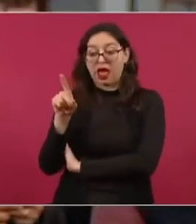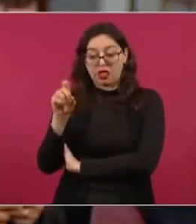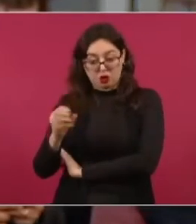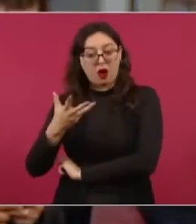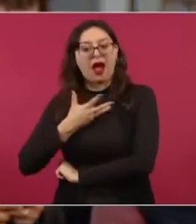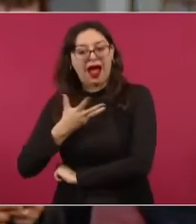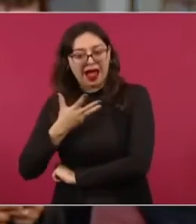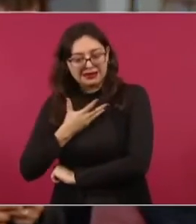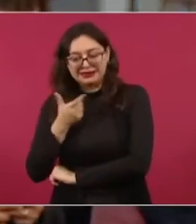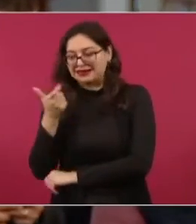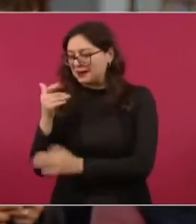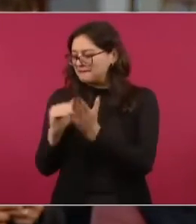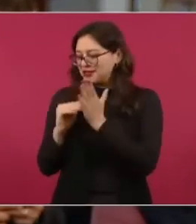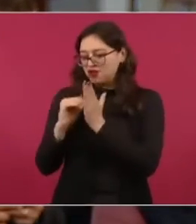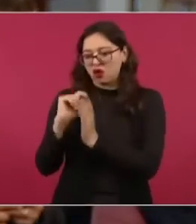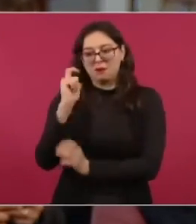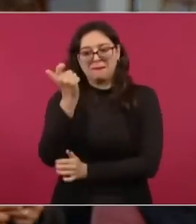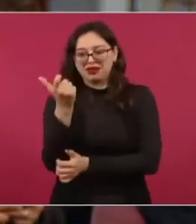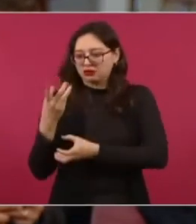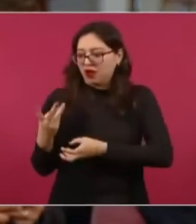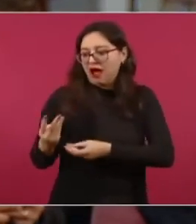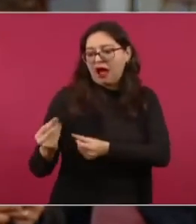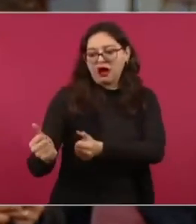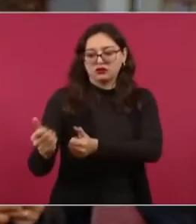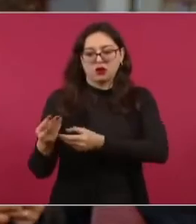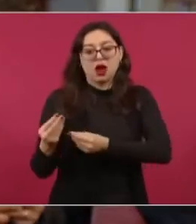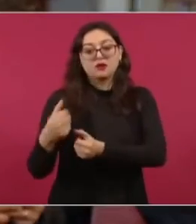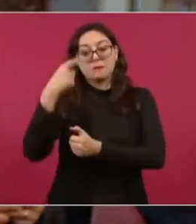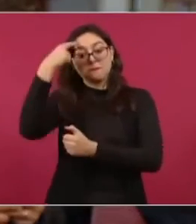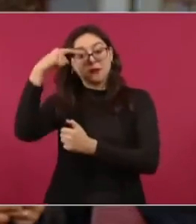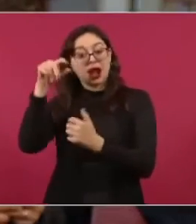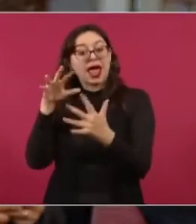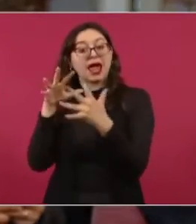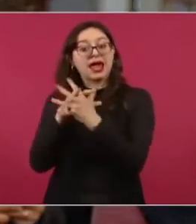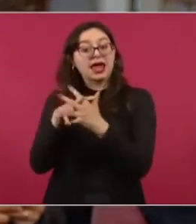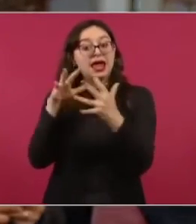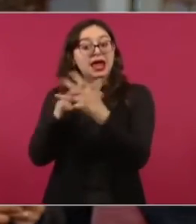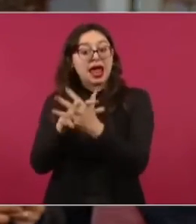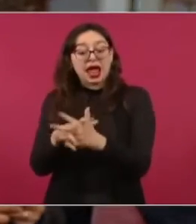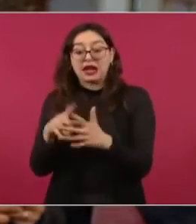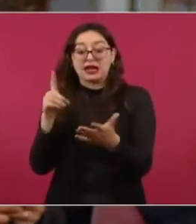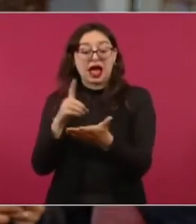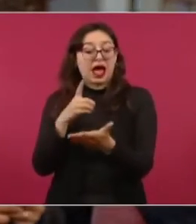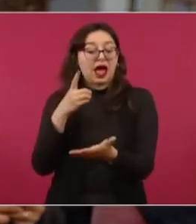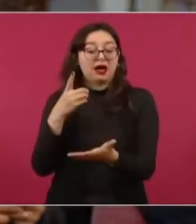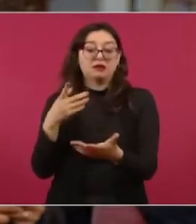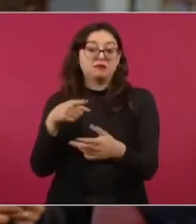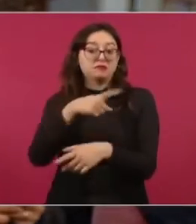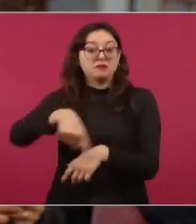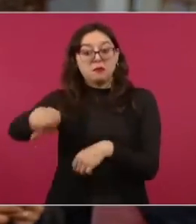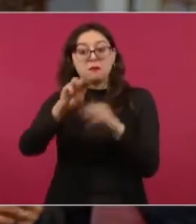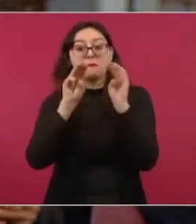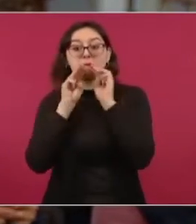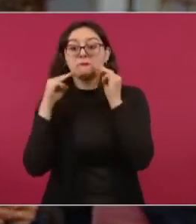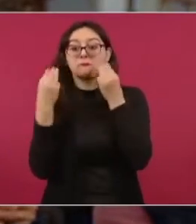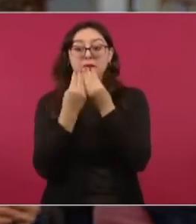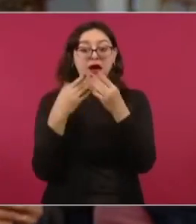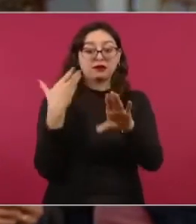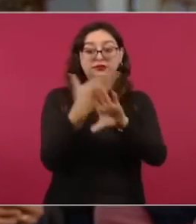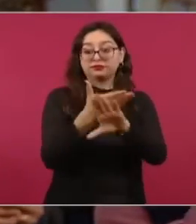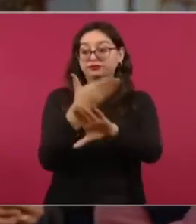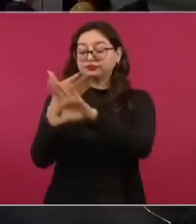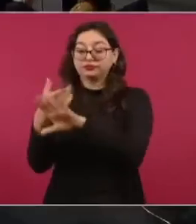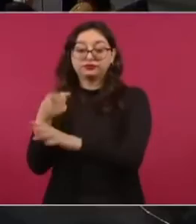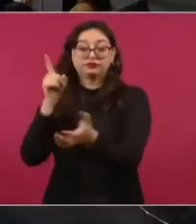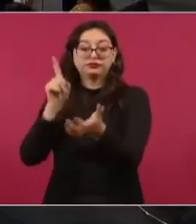pesos salieron de la Secretaría de Hacienda para supuestamente gastos urgentes y emergentes de las Secretarías de Marina